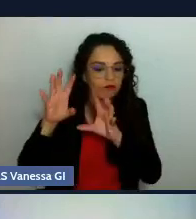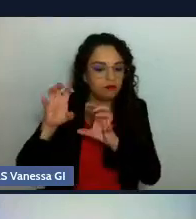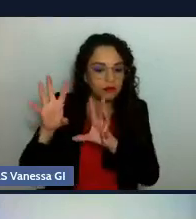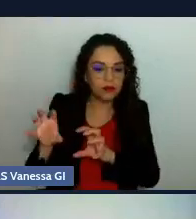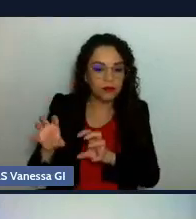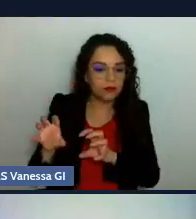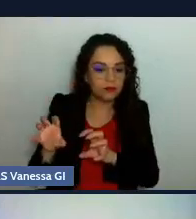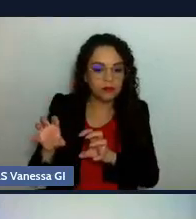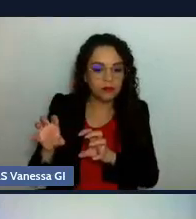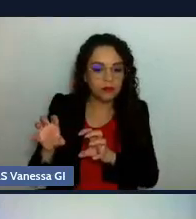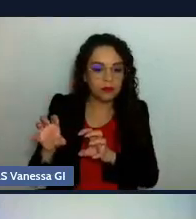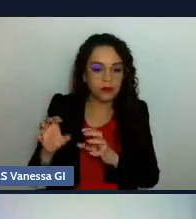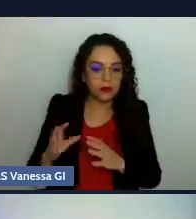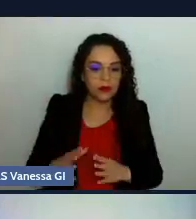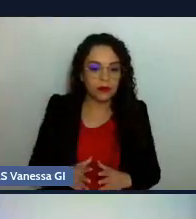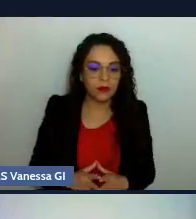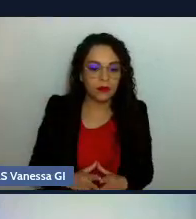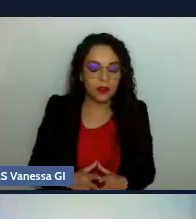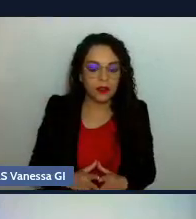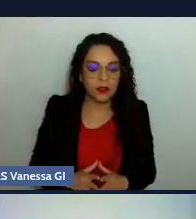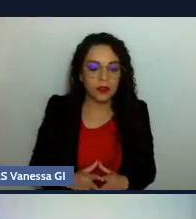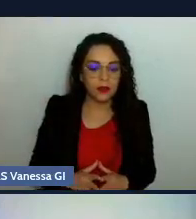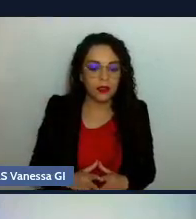parte cultura